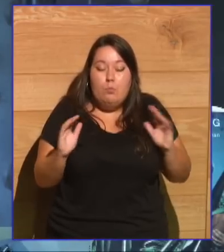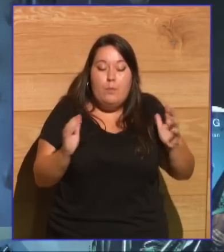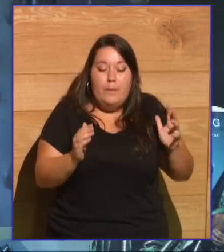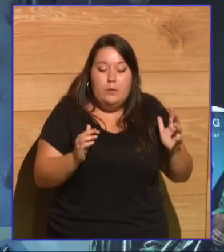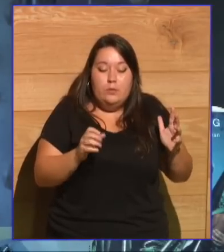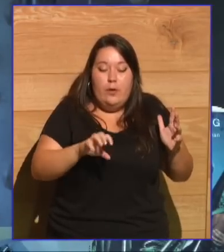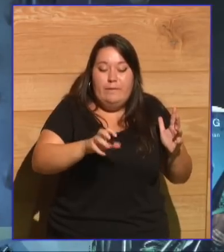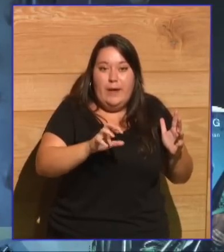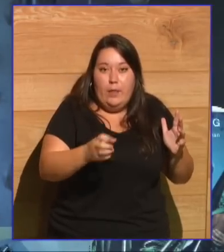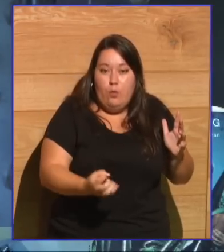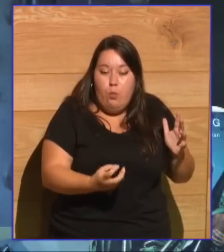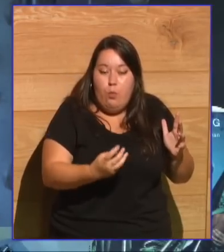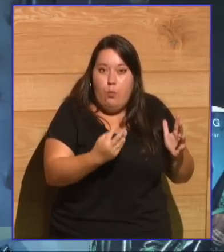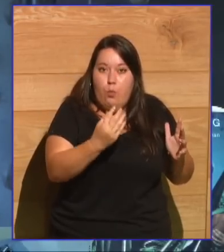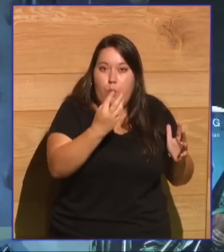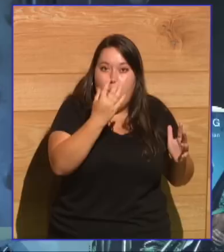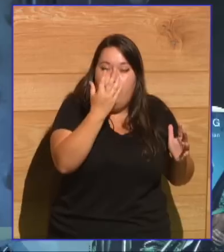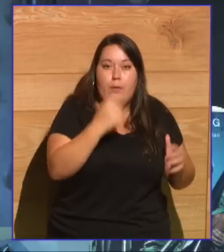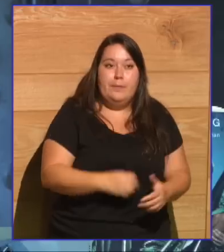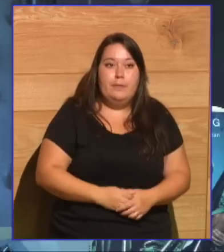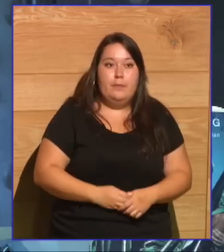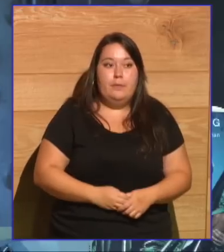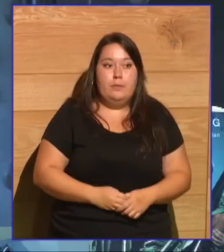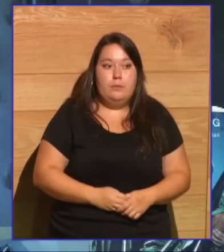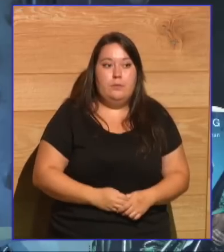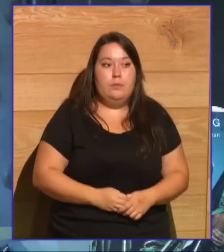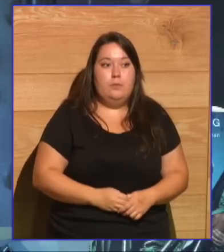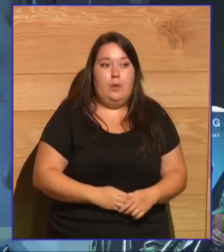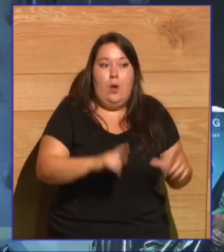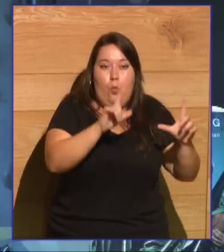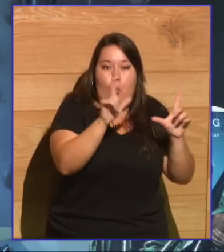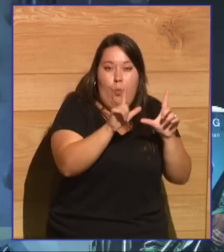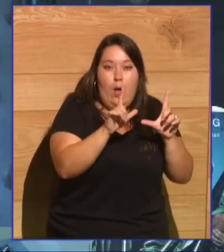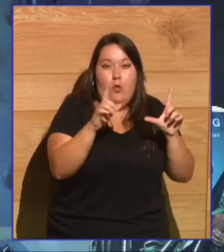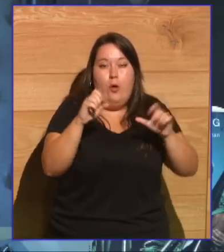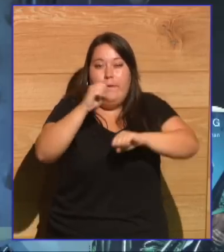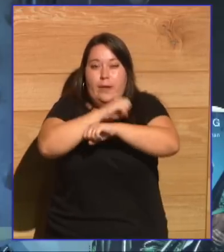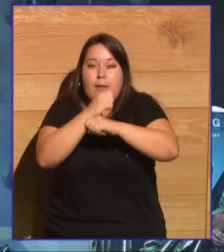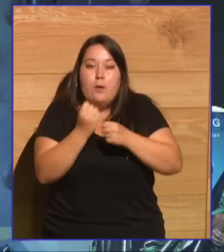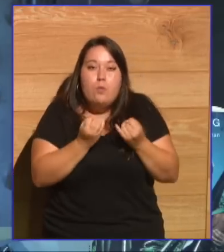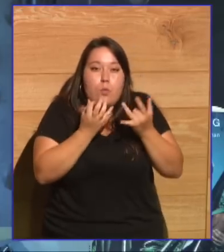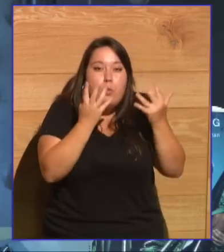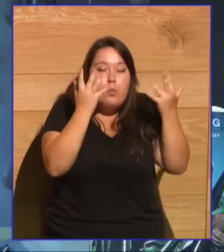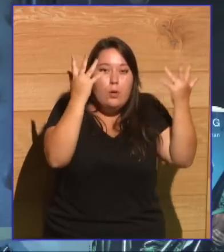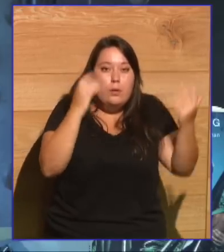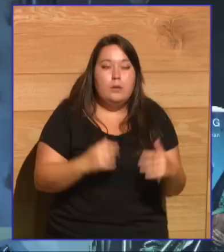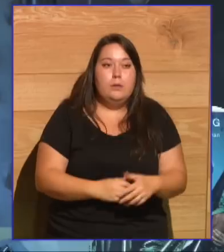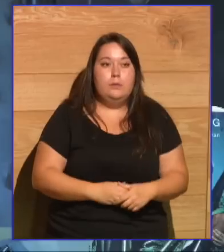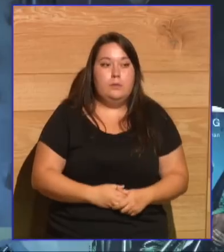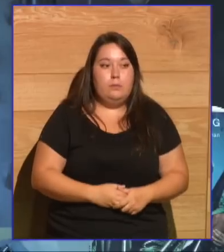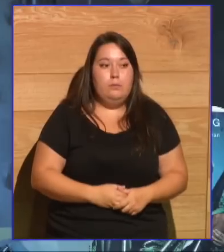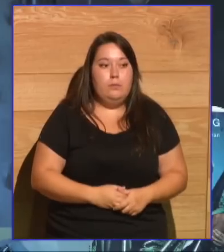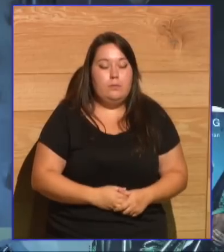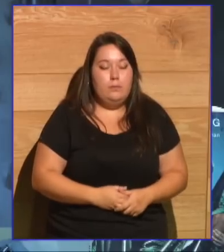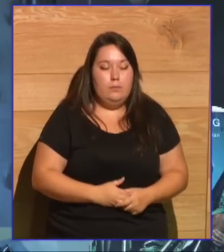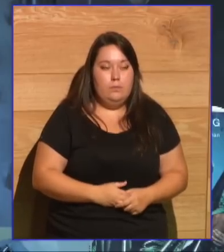va apagando el cuadro y la propia ventana cuando se pone el yo también hacia